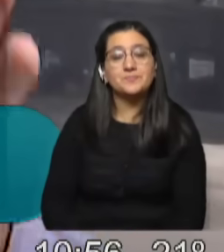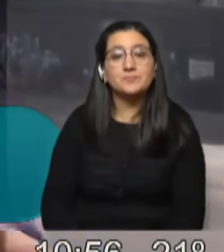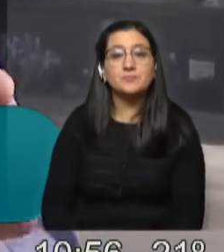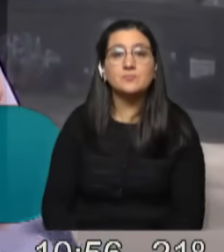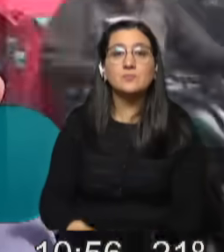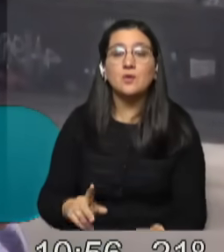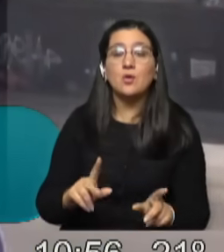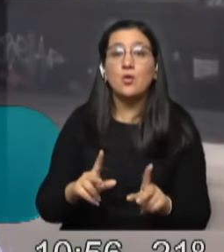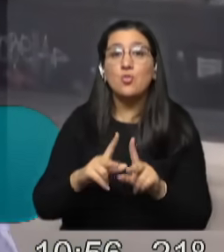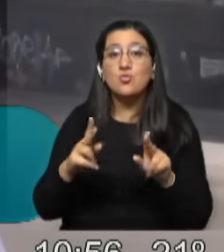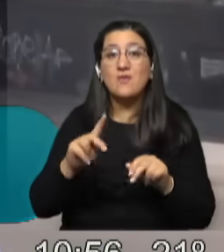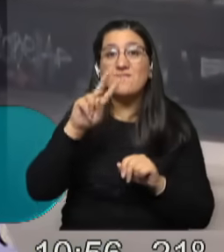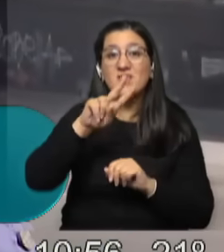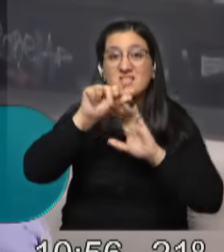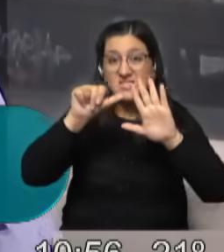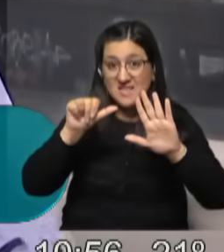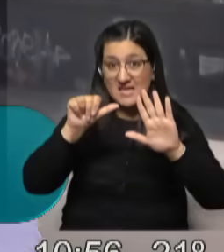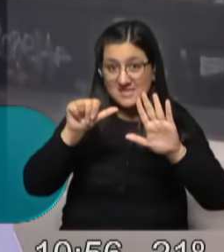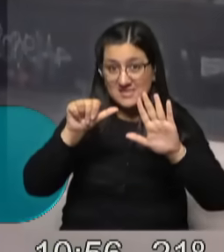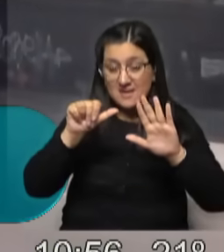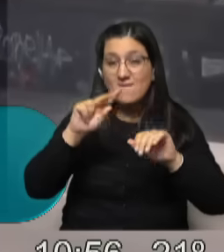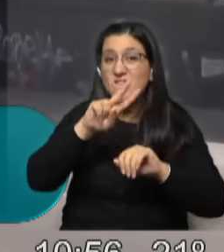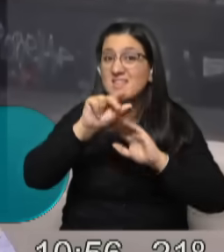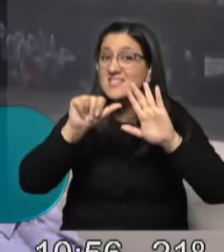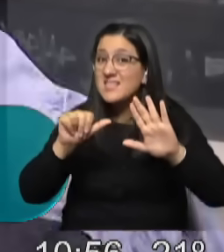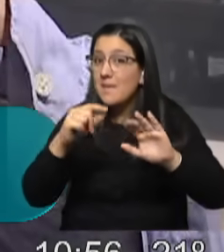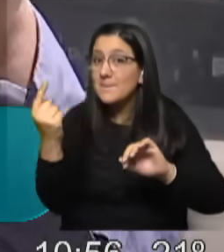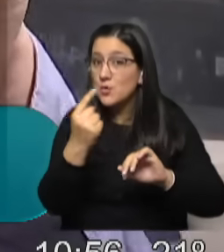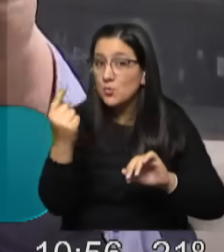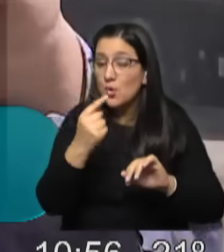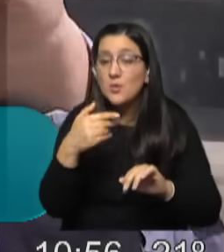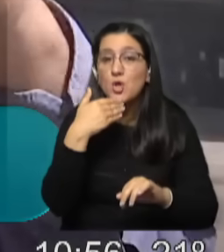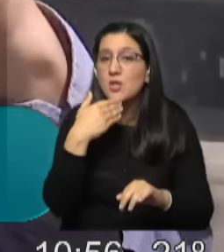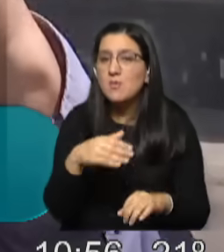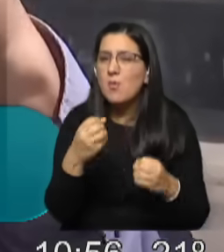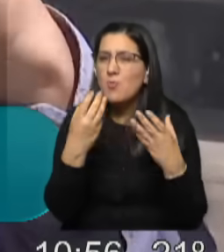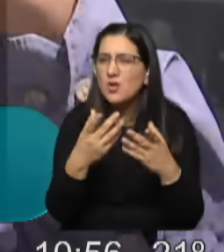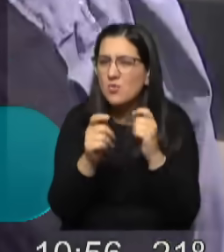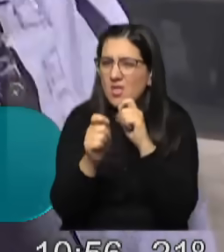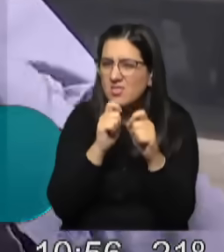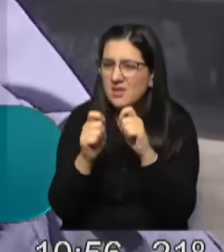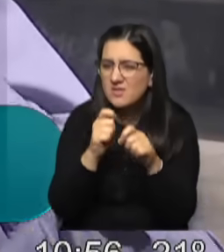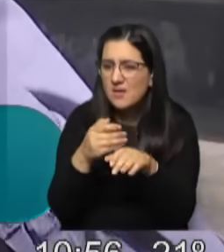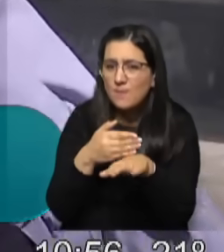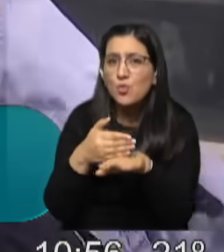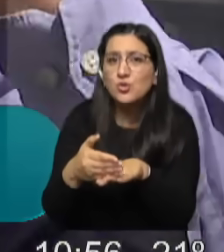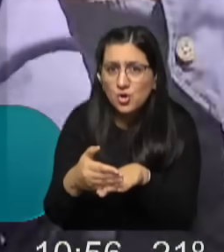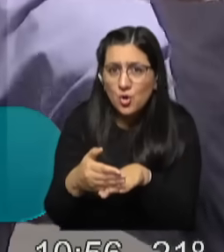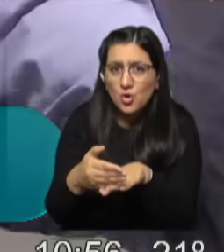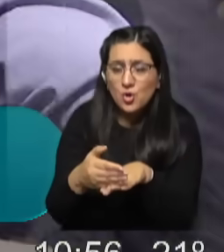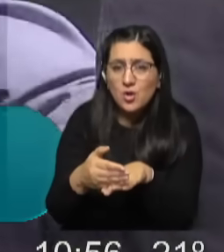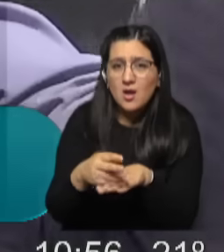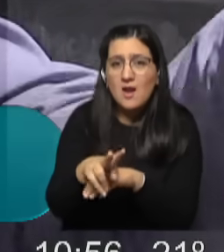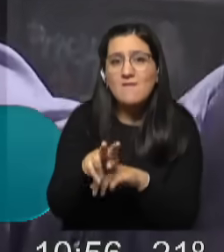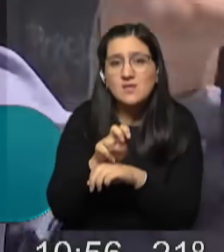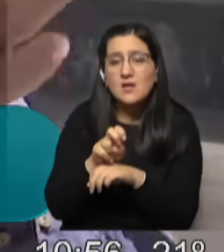dura 26 minutos. Y lo extraño, lo que no llegamos a comprender, es por qué en una entrevista posterior que le hacen, sí, a la propia